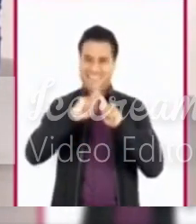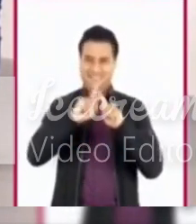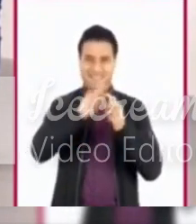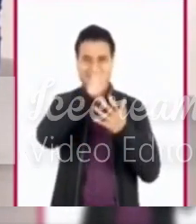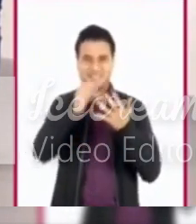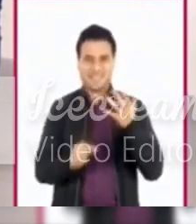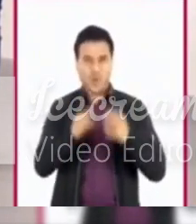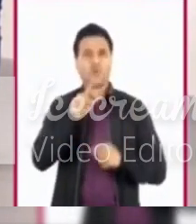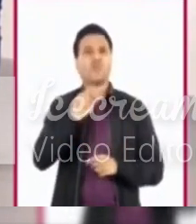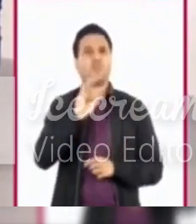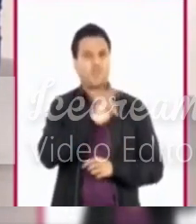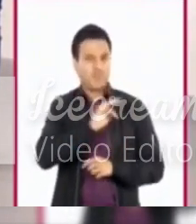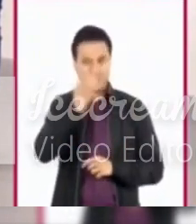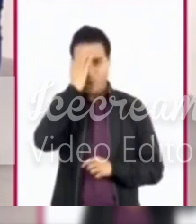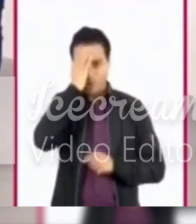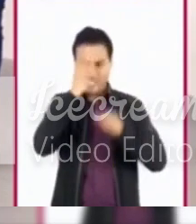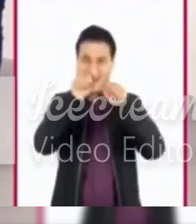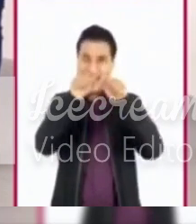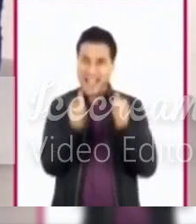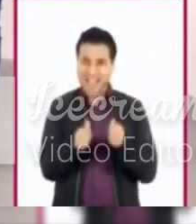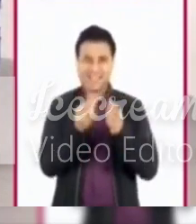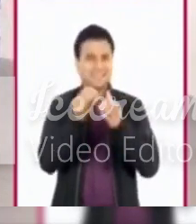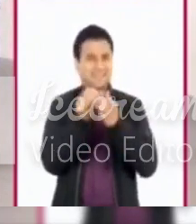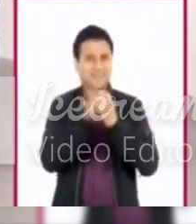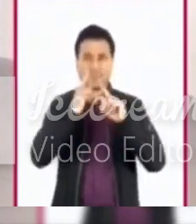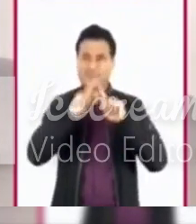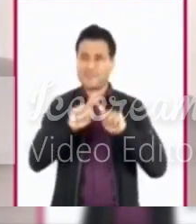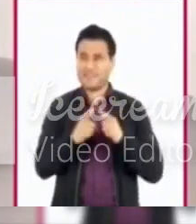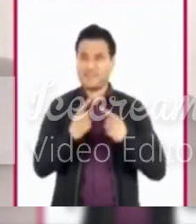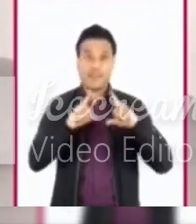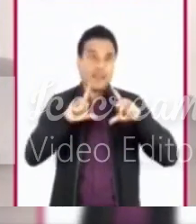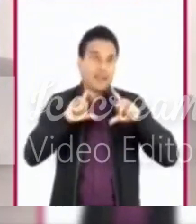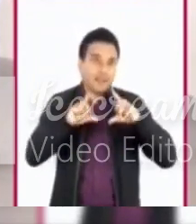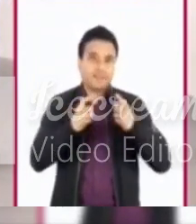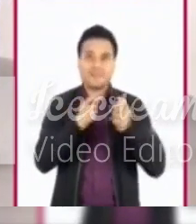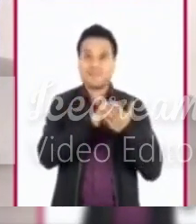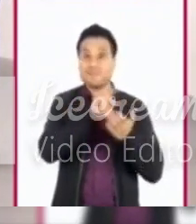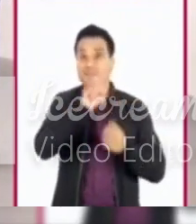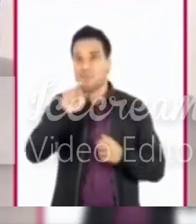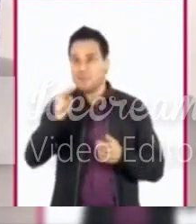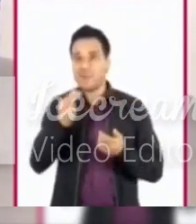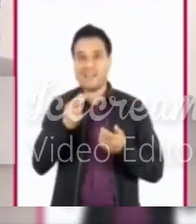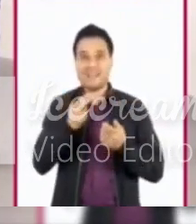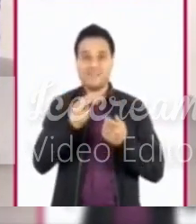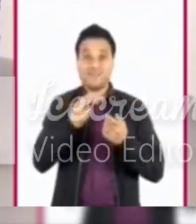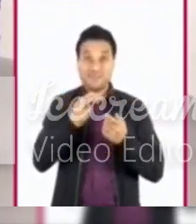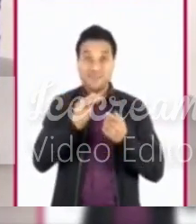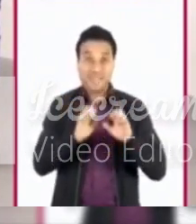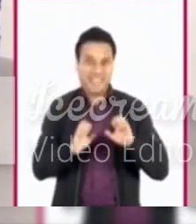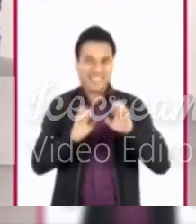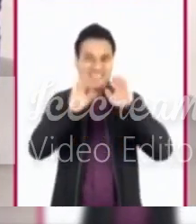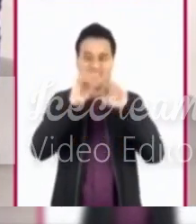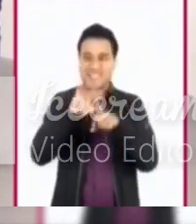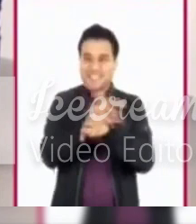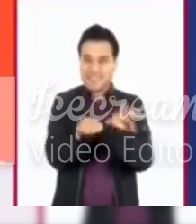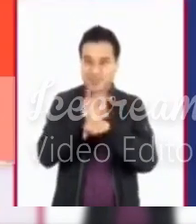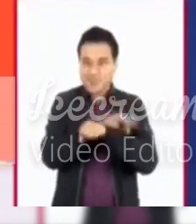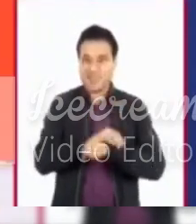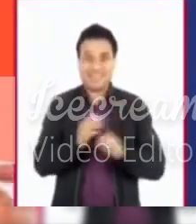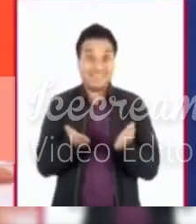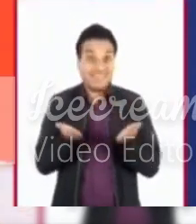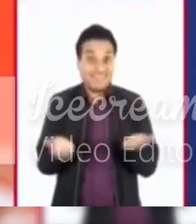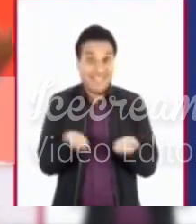podemos encontrar el arte en diferentes formas, como la fotografía, la pintura, la arquitectura, la danza, la